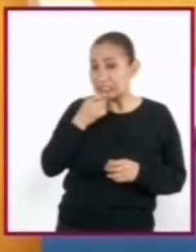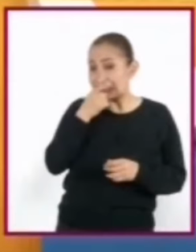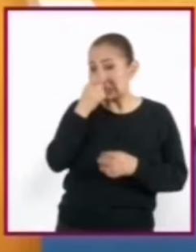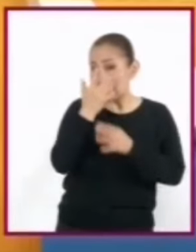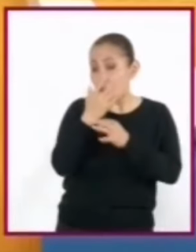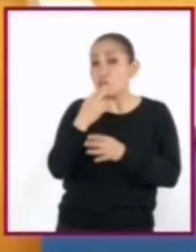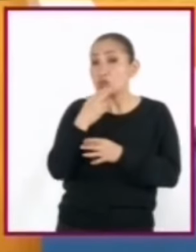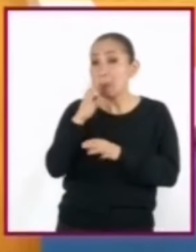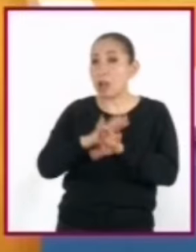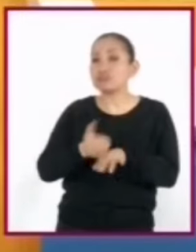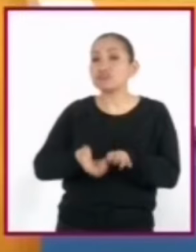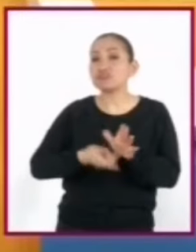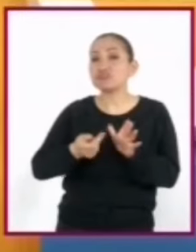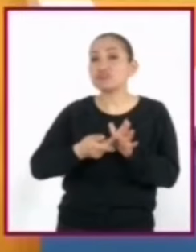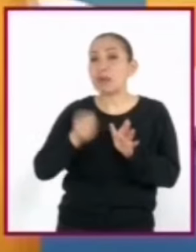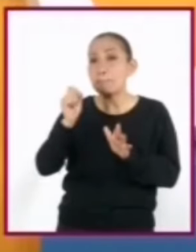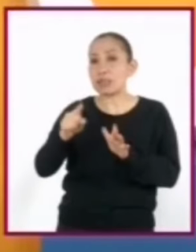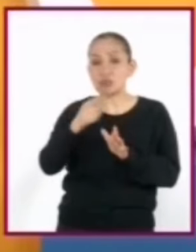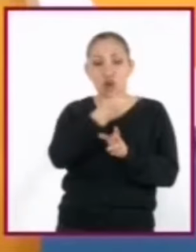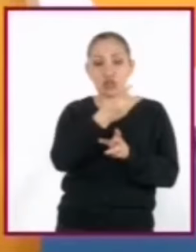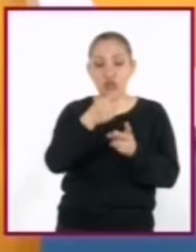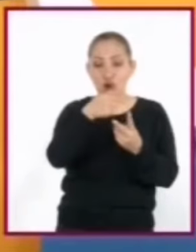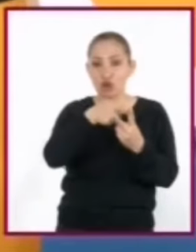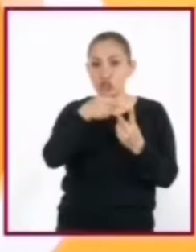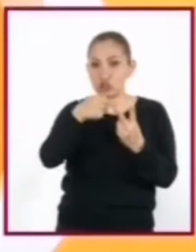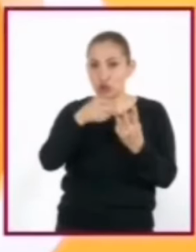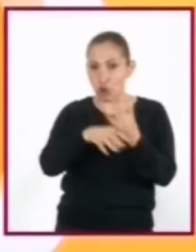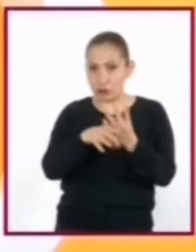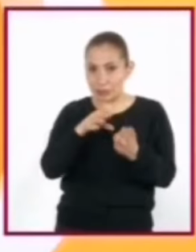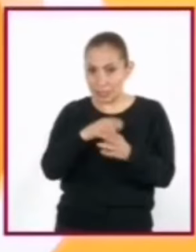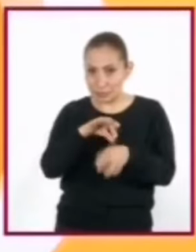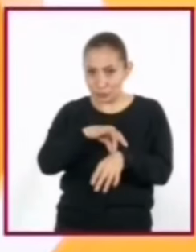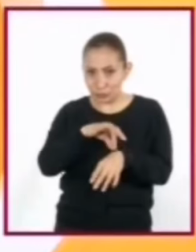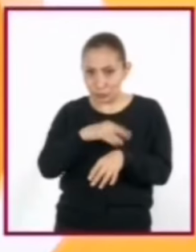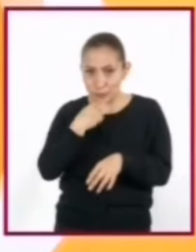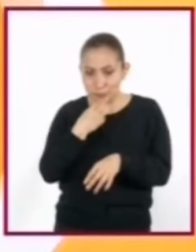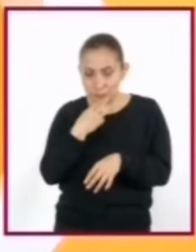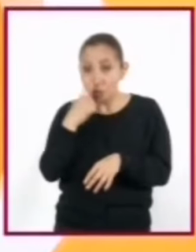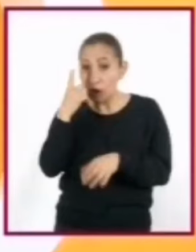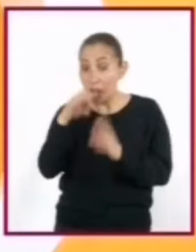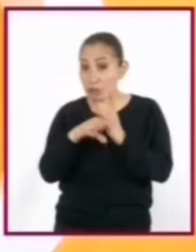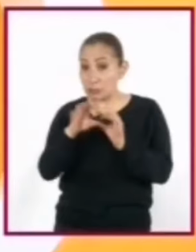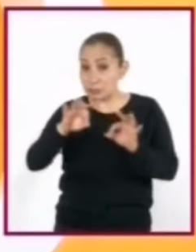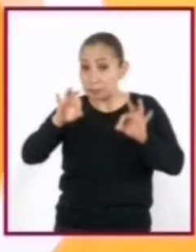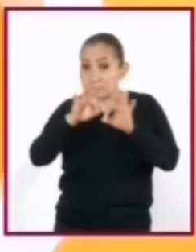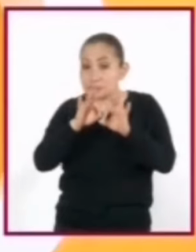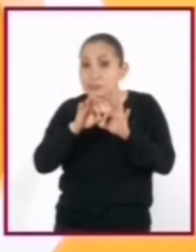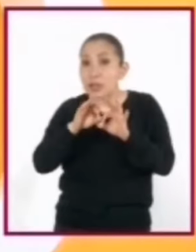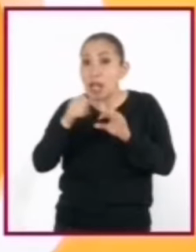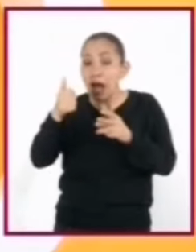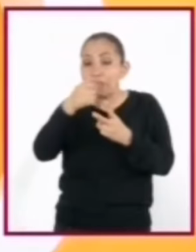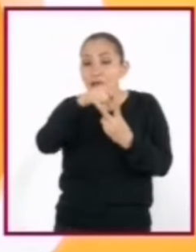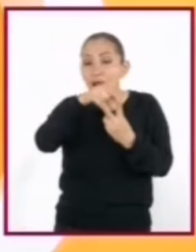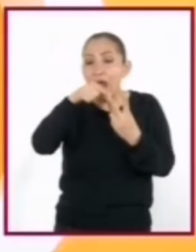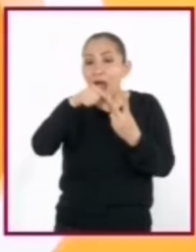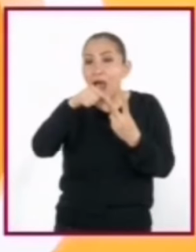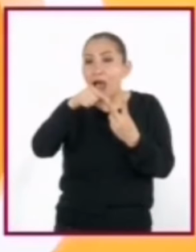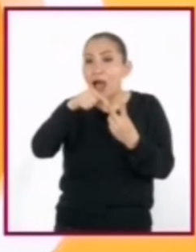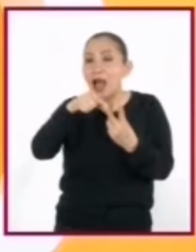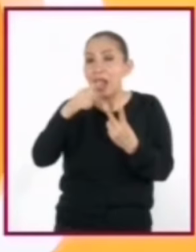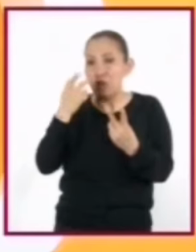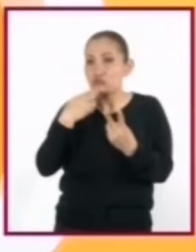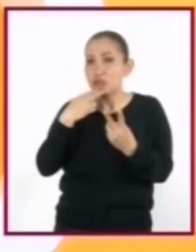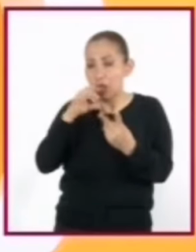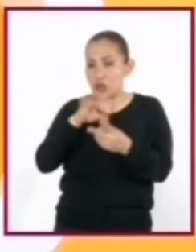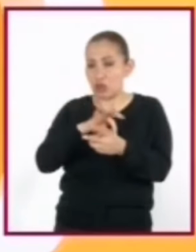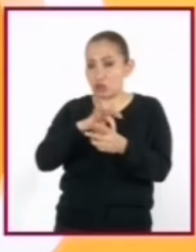mencionar el uso más común de estos instrumentos médicos. Es importante resaltar que en cada instrumento médico